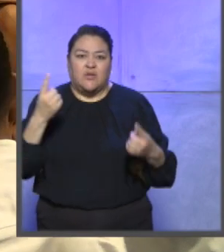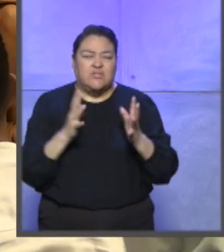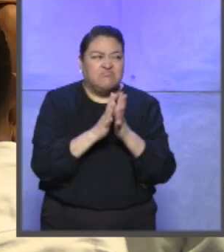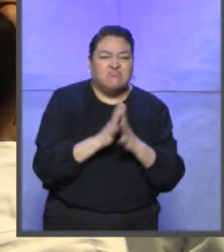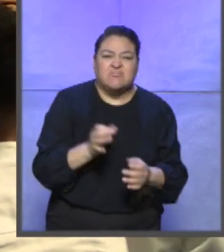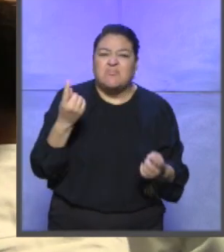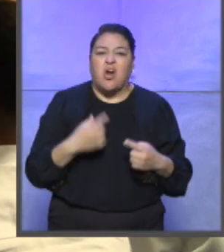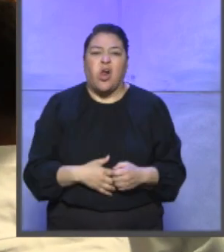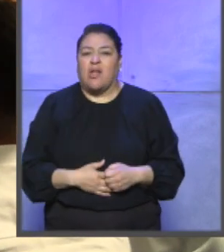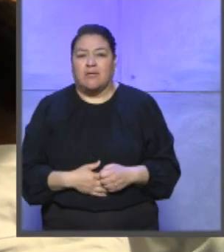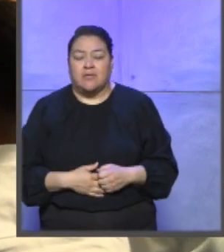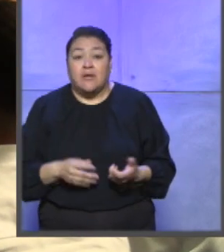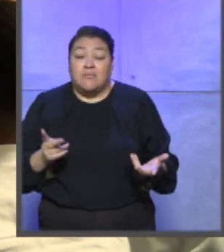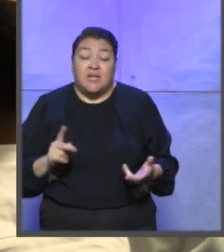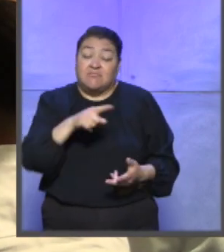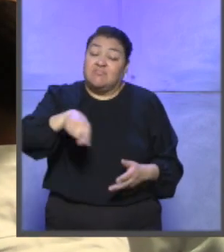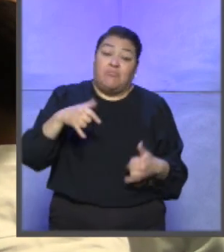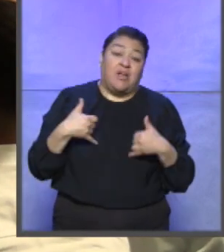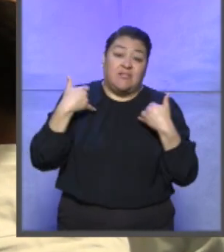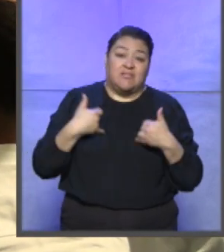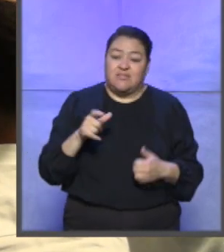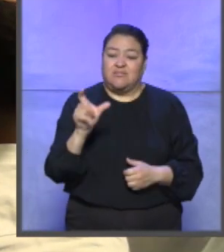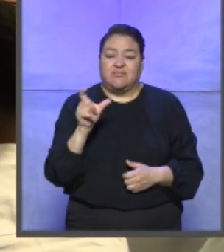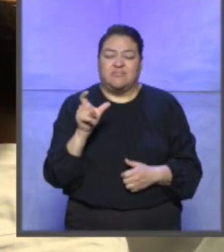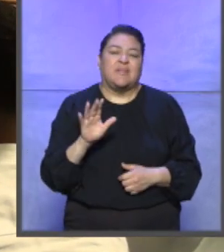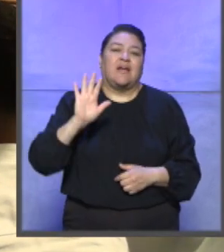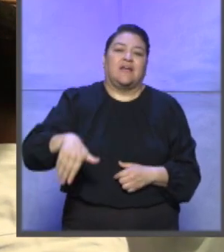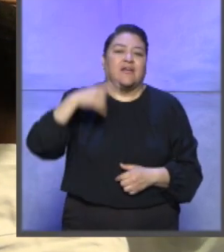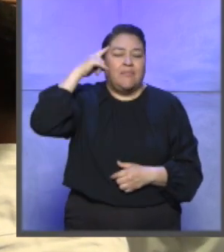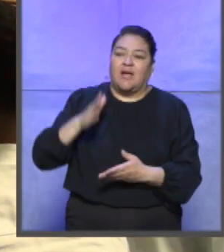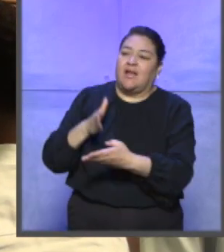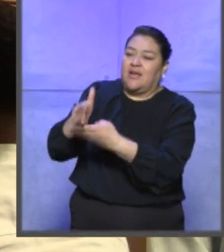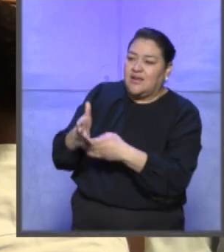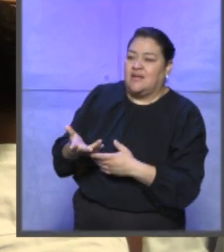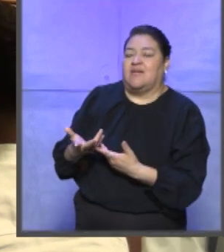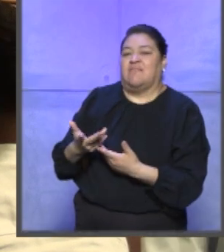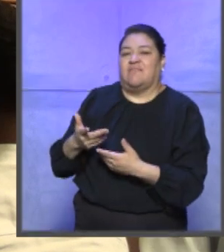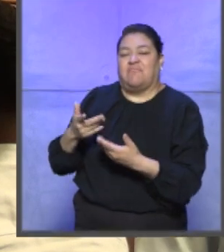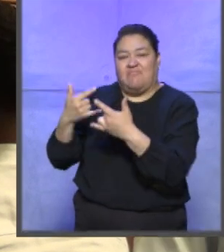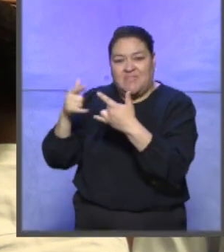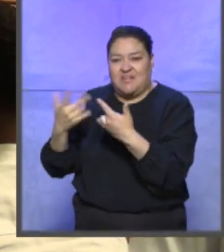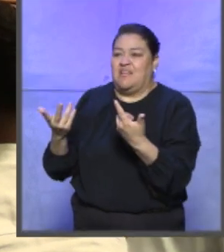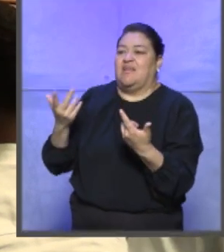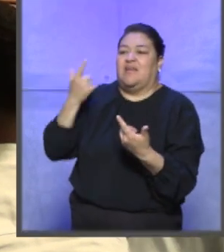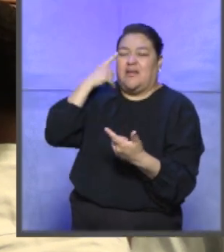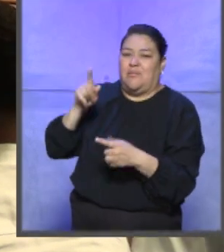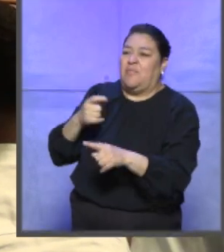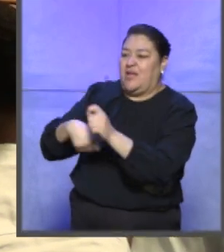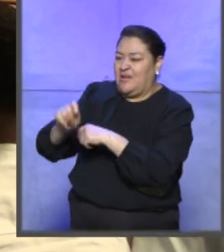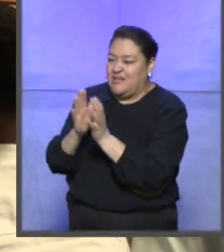empiezan como que a participar más, pero la realidad es que siempre existe esa, la credencial del elector la usa de repente como para abrir una puerta, para